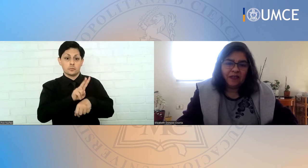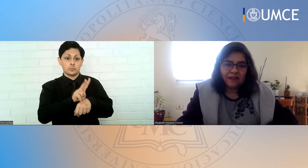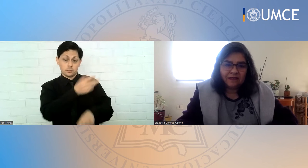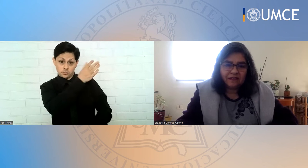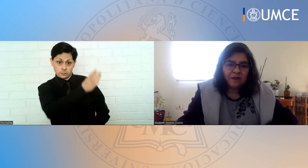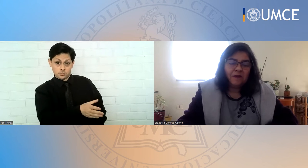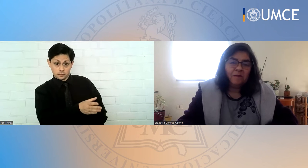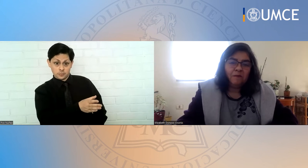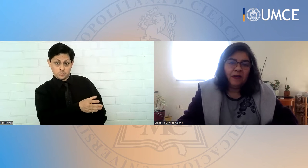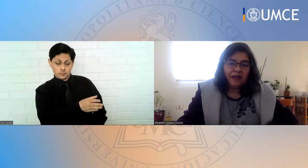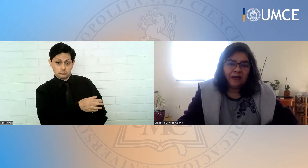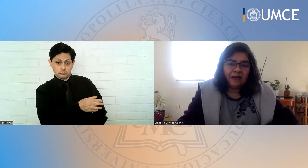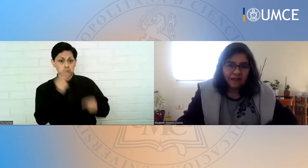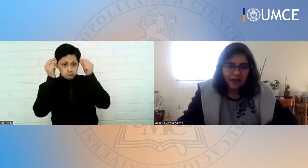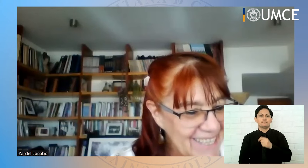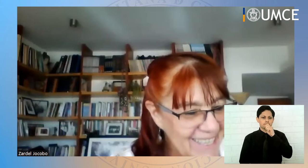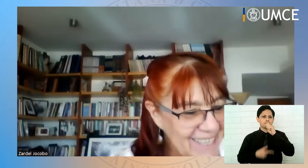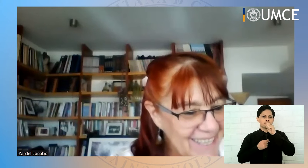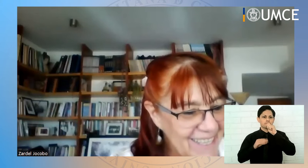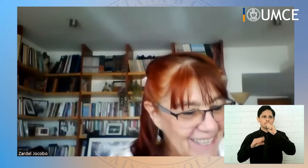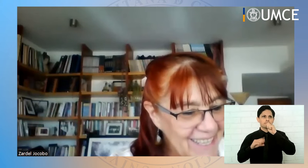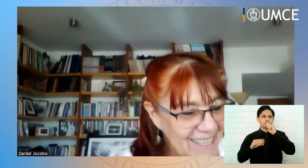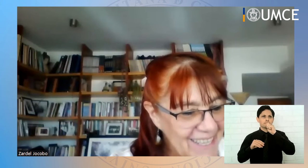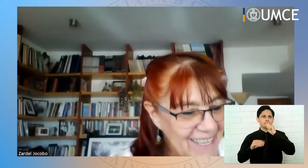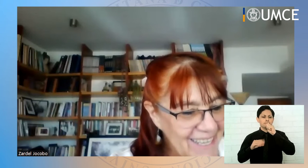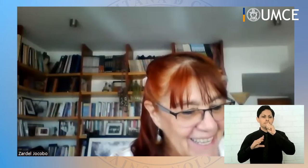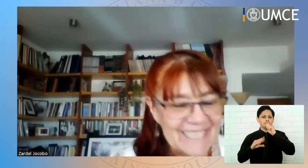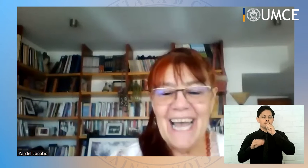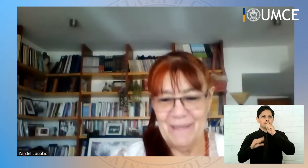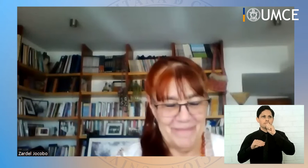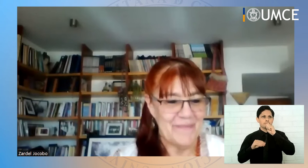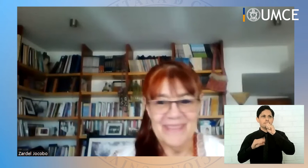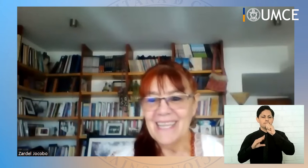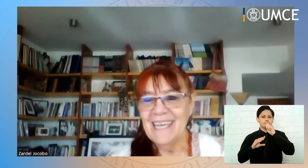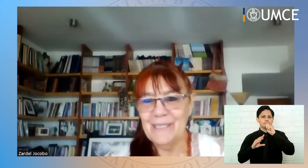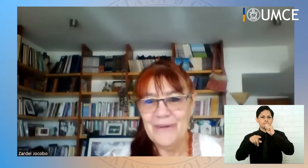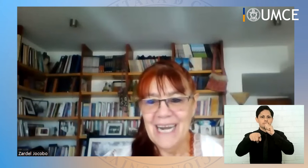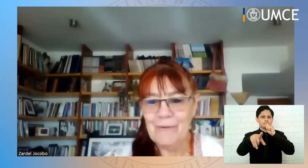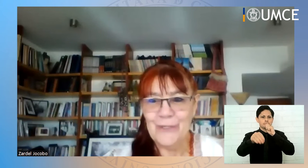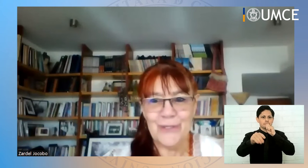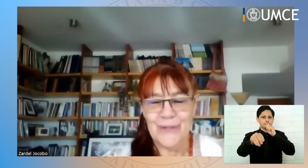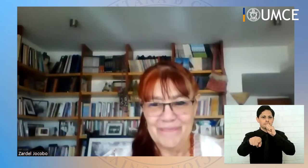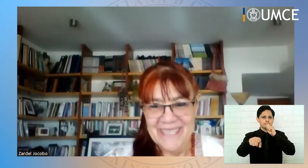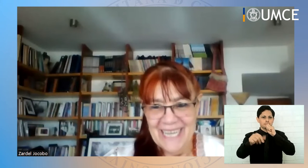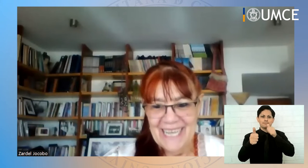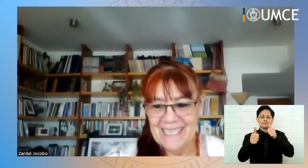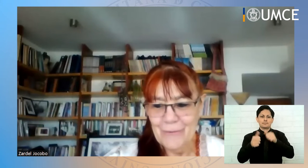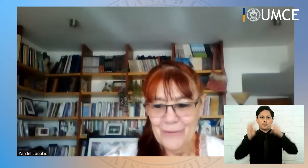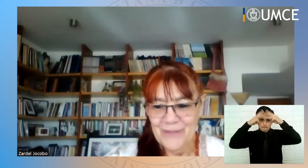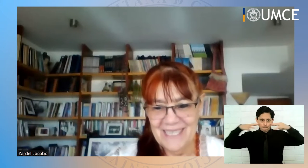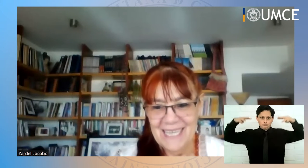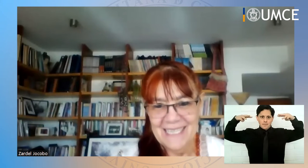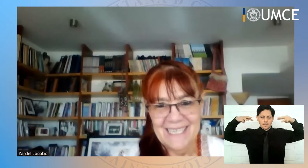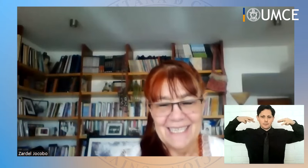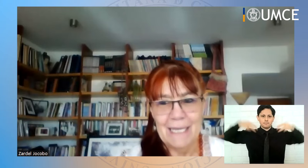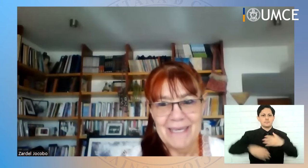sus ideas. Blanca Sardel Jacob, muy bienvenida. Ya, es un gran gusto estar Está